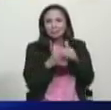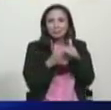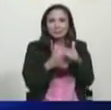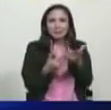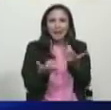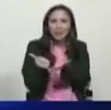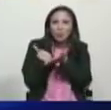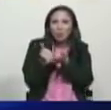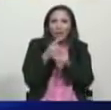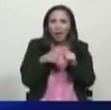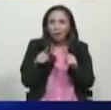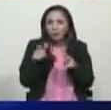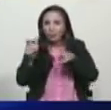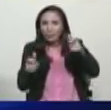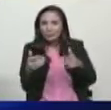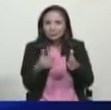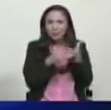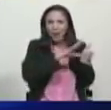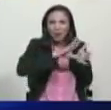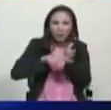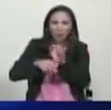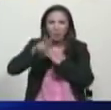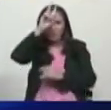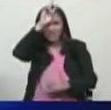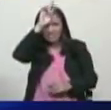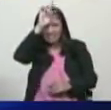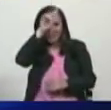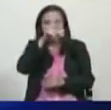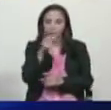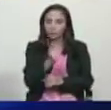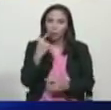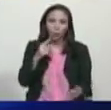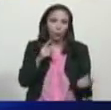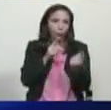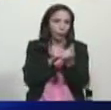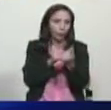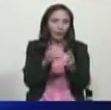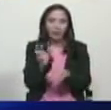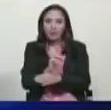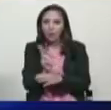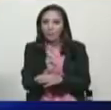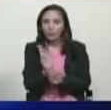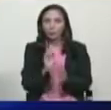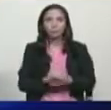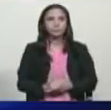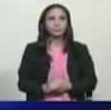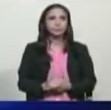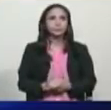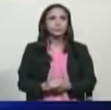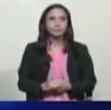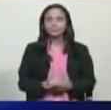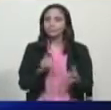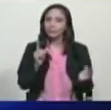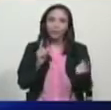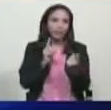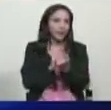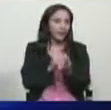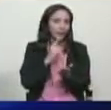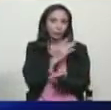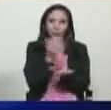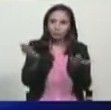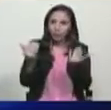gestores, sin corrupción, sin bachaquero, directo, vía satélite, directo, directo, que llegue el